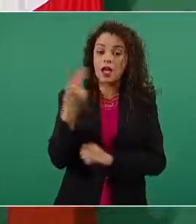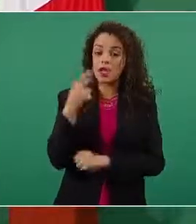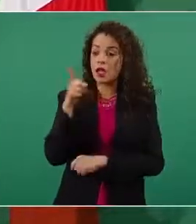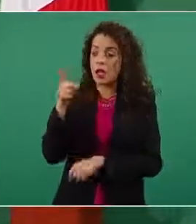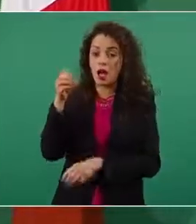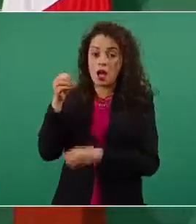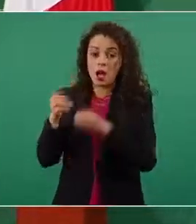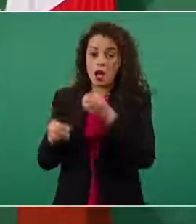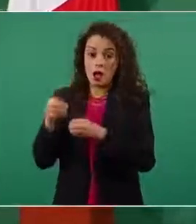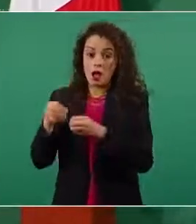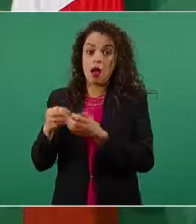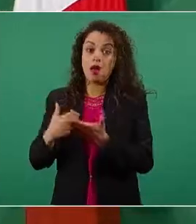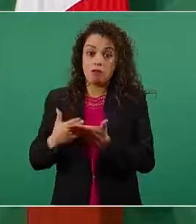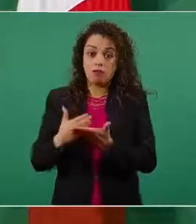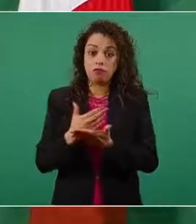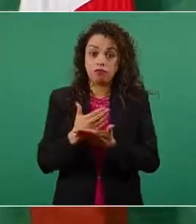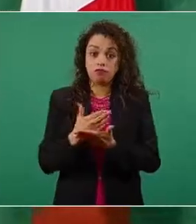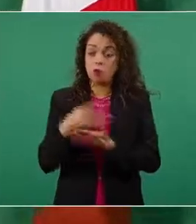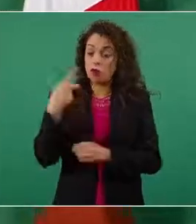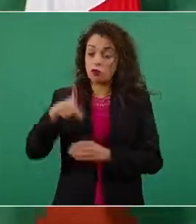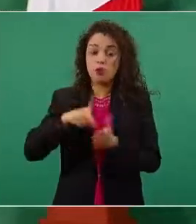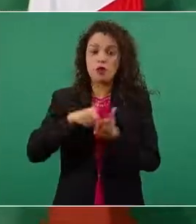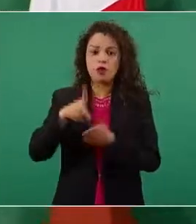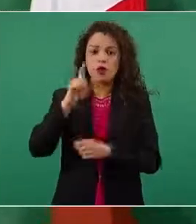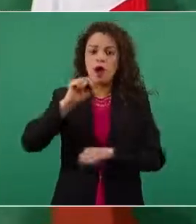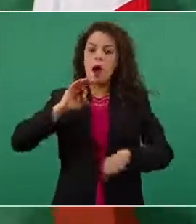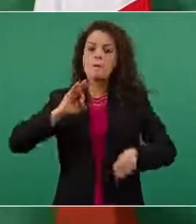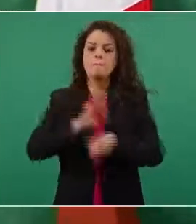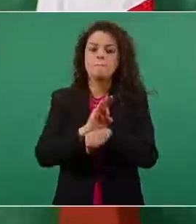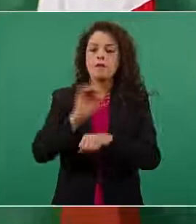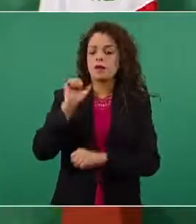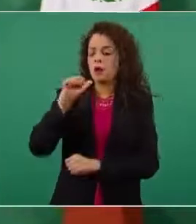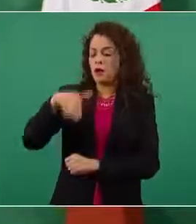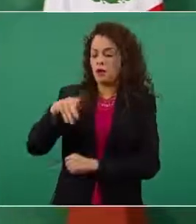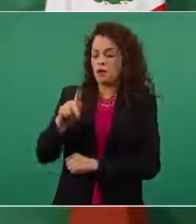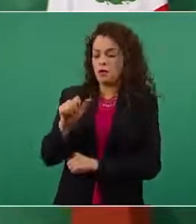amparo. ¿Por qué aquí no procede?